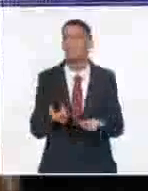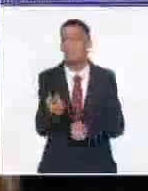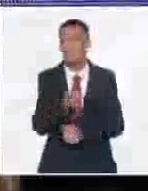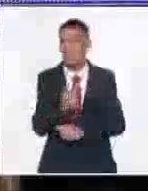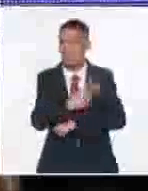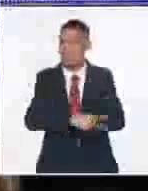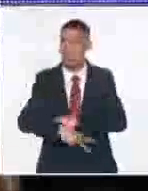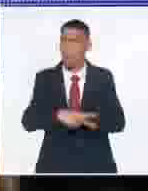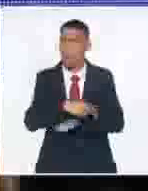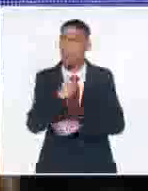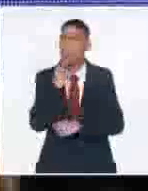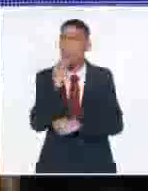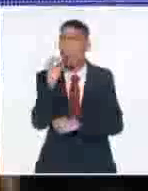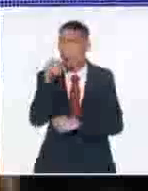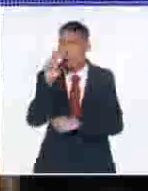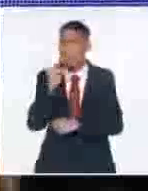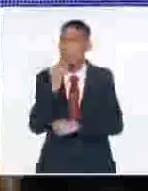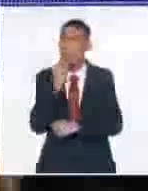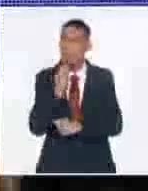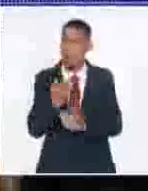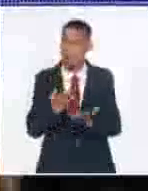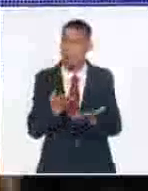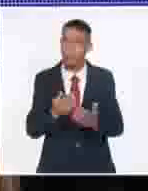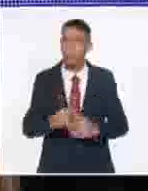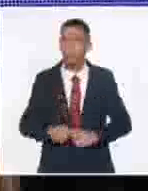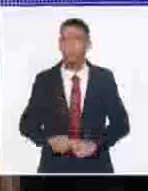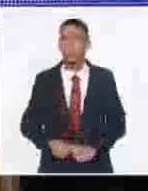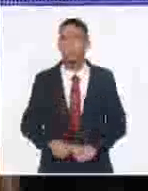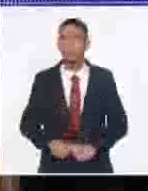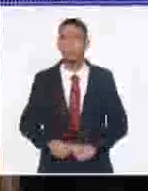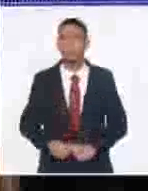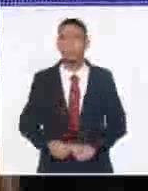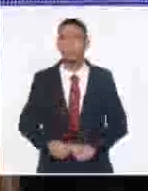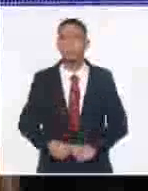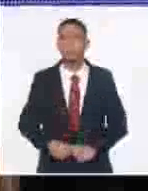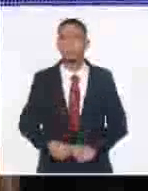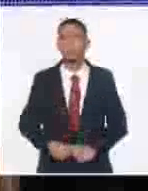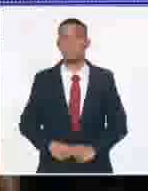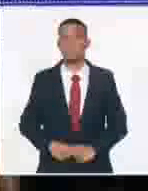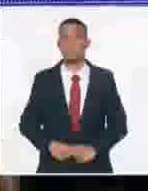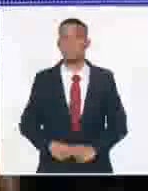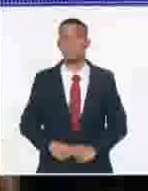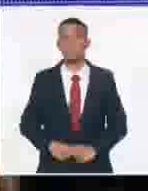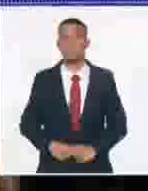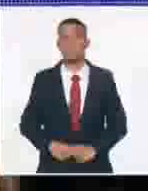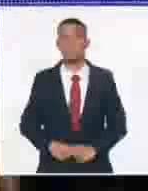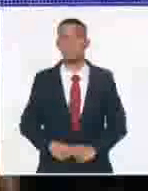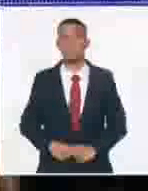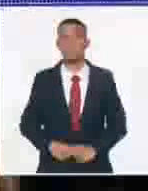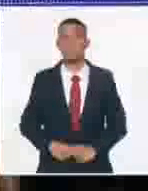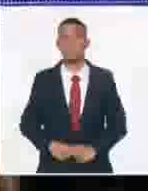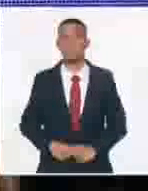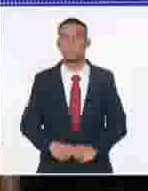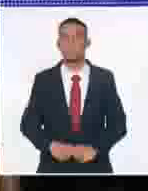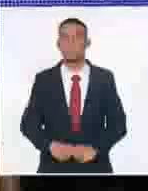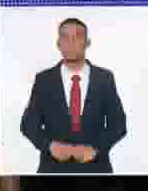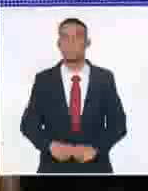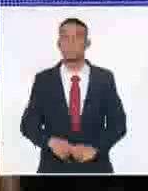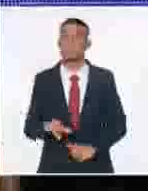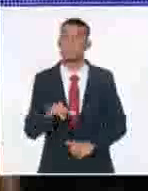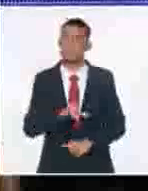la crónica parálisis del Consejo de Seguridad debida al